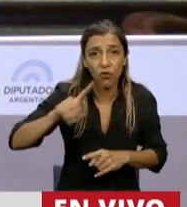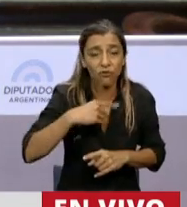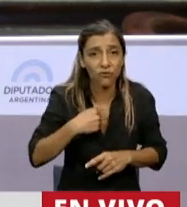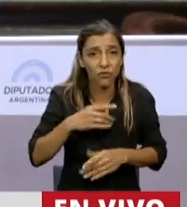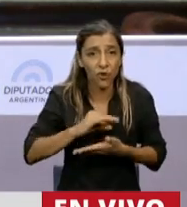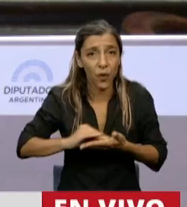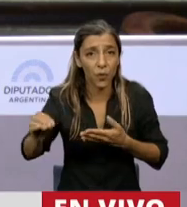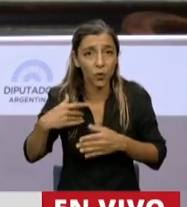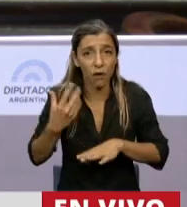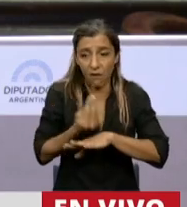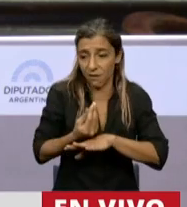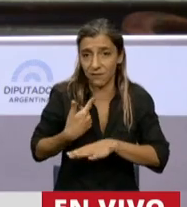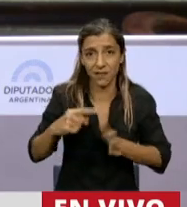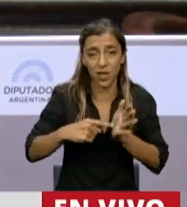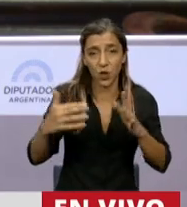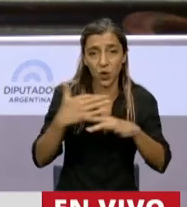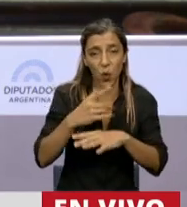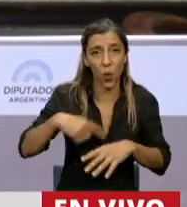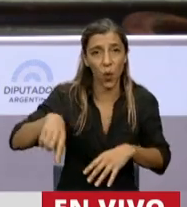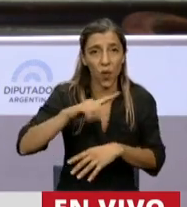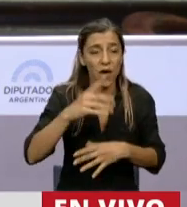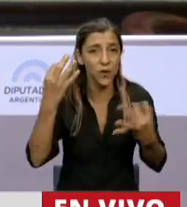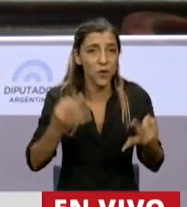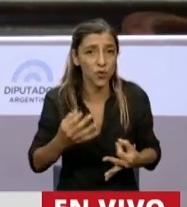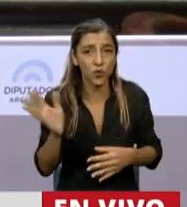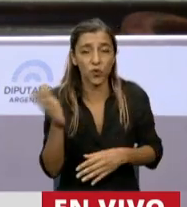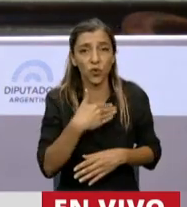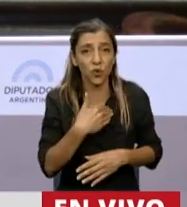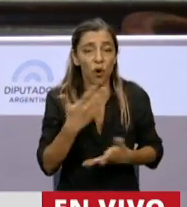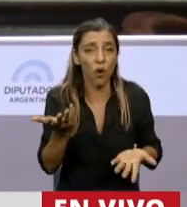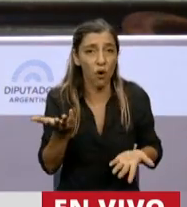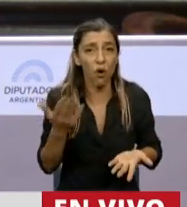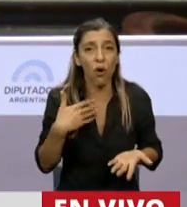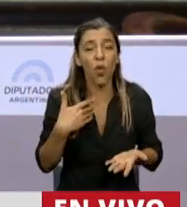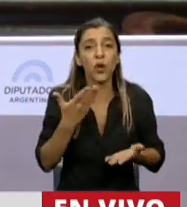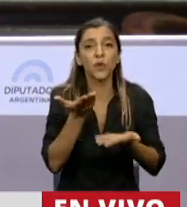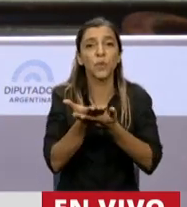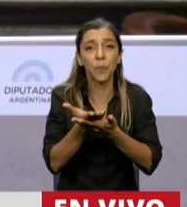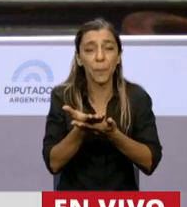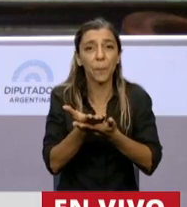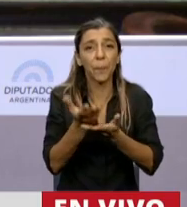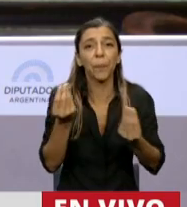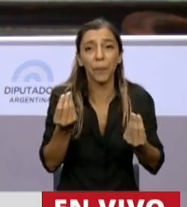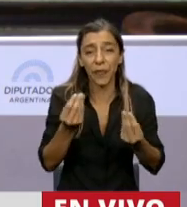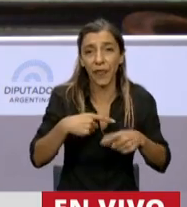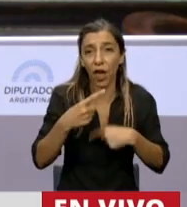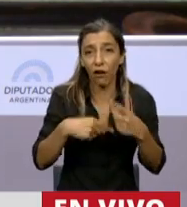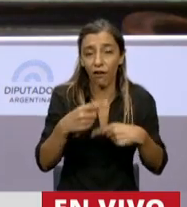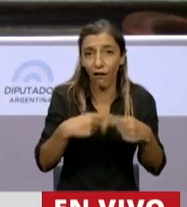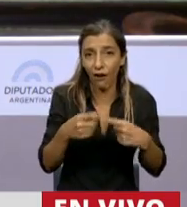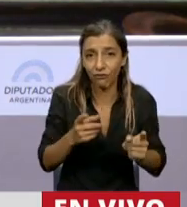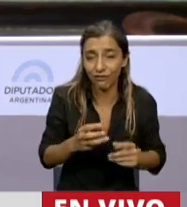vez fue una casualidad que casi todos los que pidieron la palabra para defender que se sostenga una sesión donde se va a cometer una